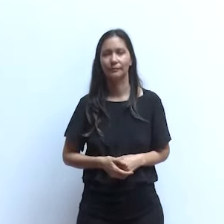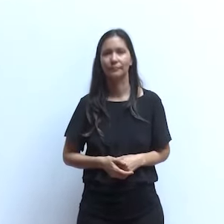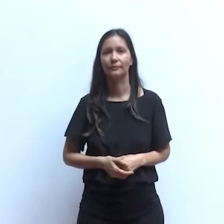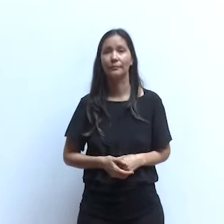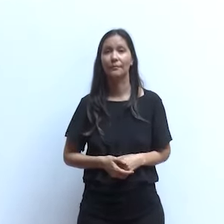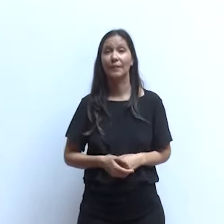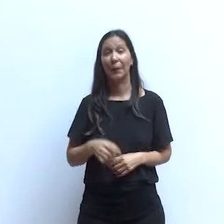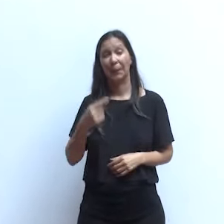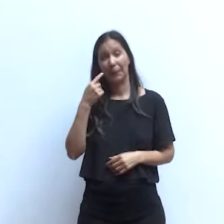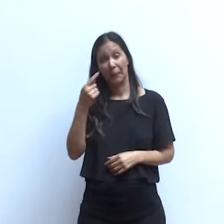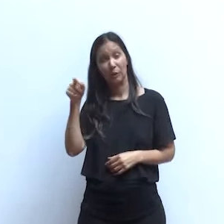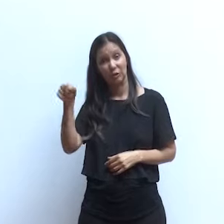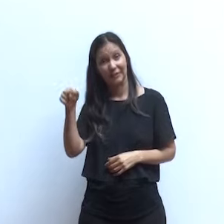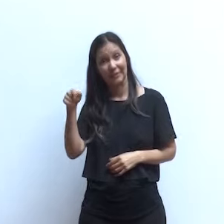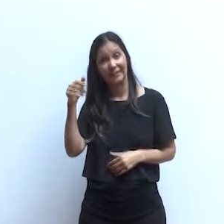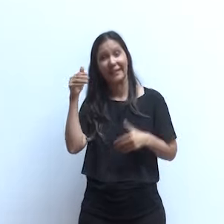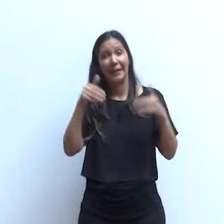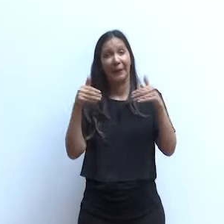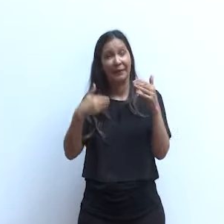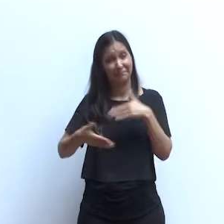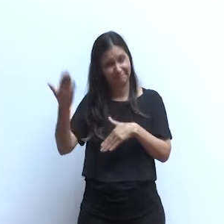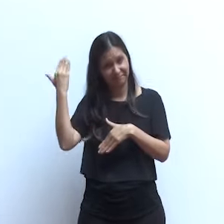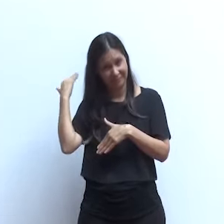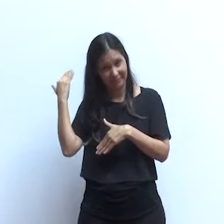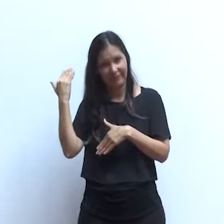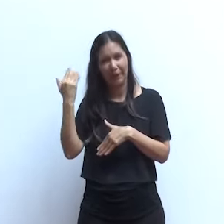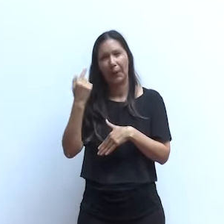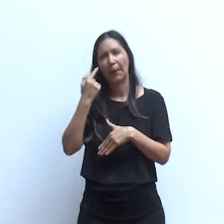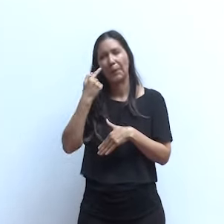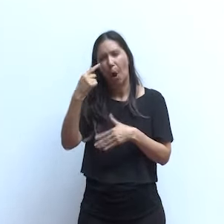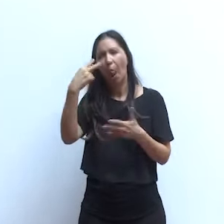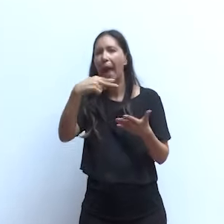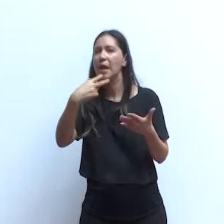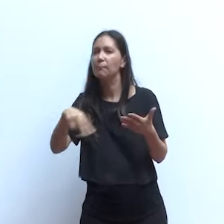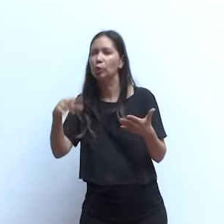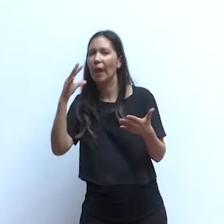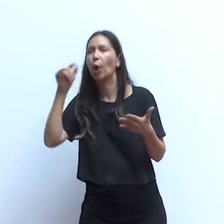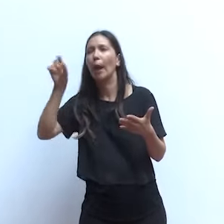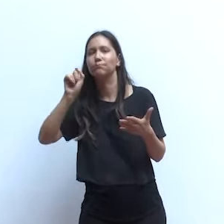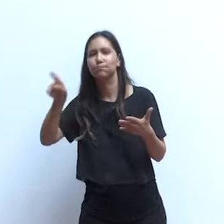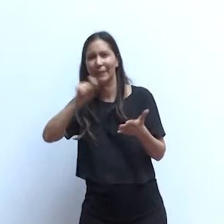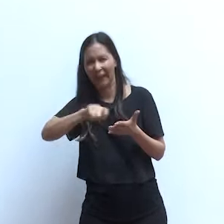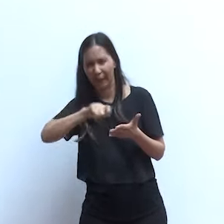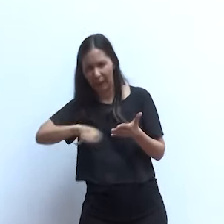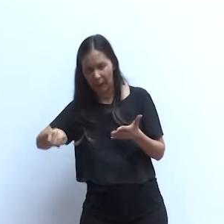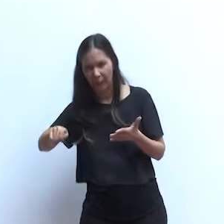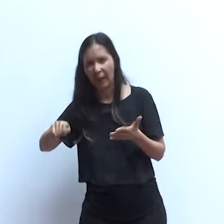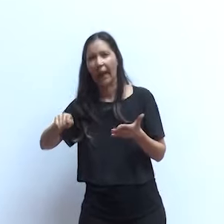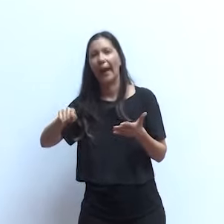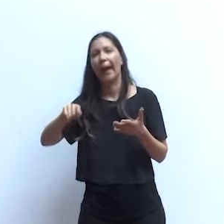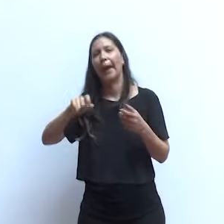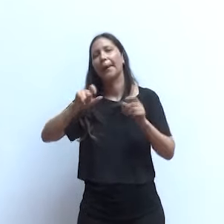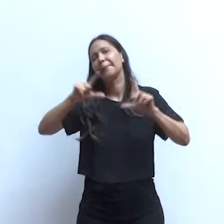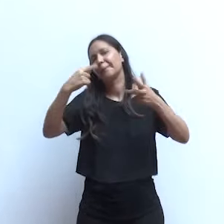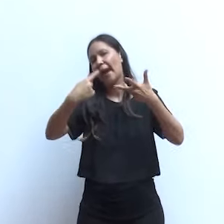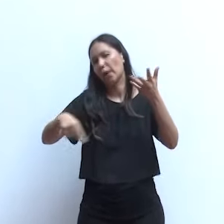elecciones pasadas leímos alguna de las intervenciones seguramente de Javier En algunos medios públicos